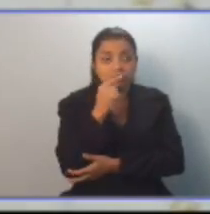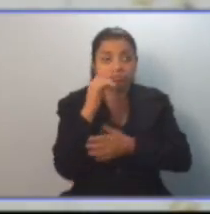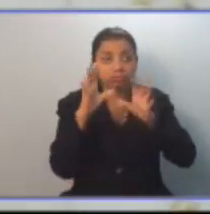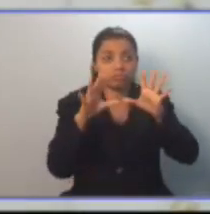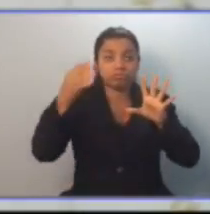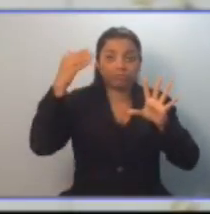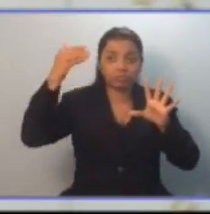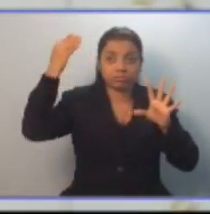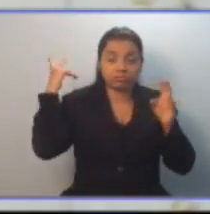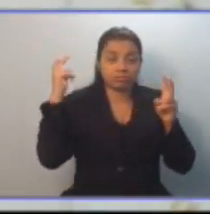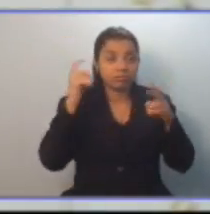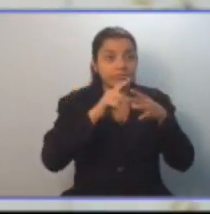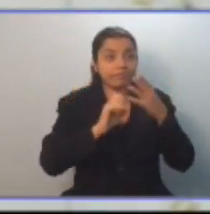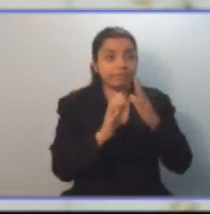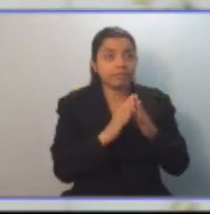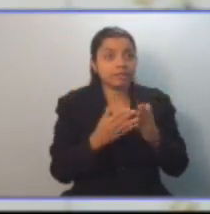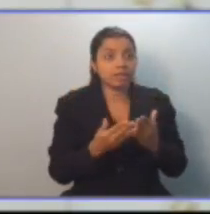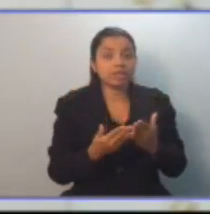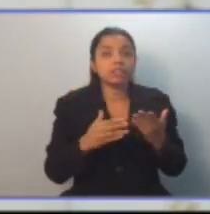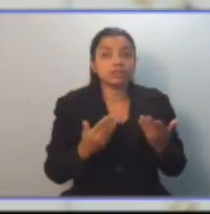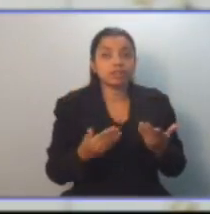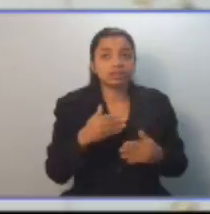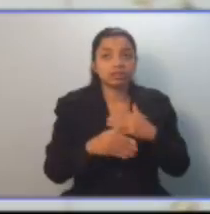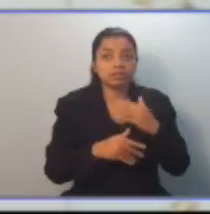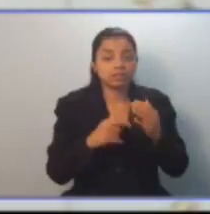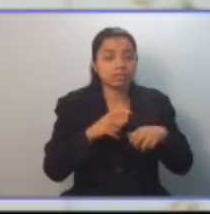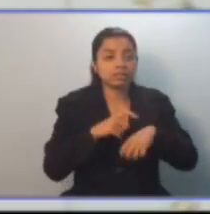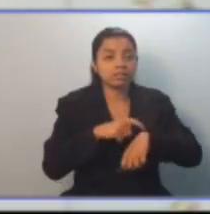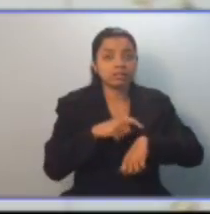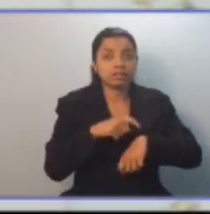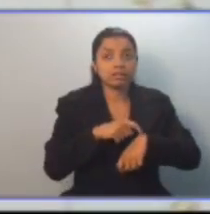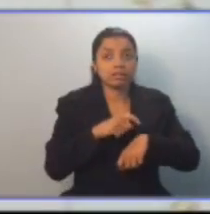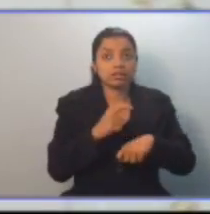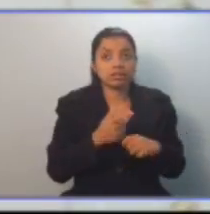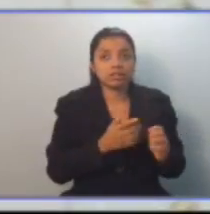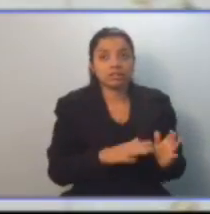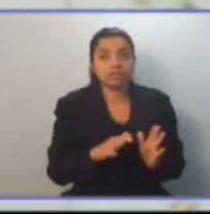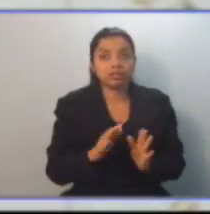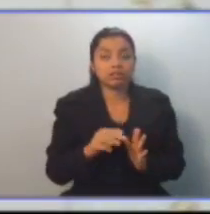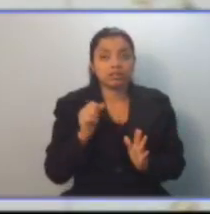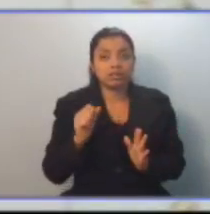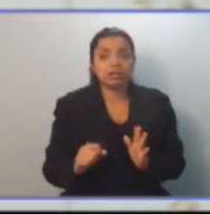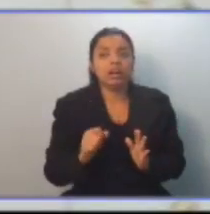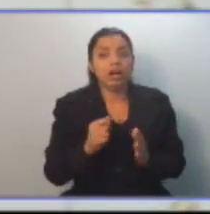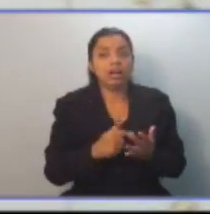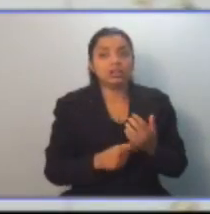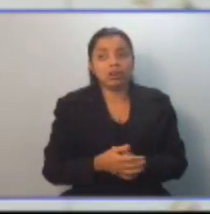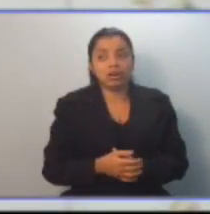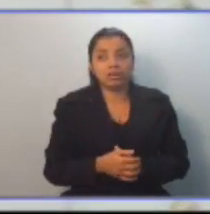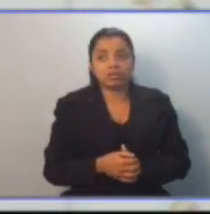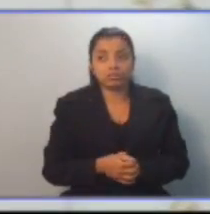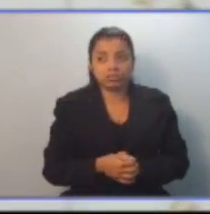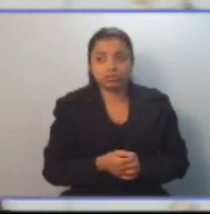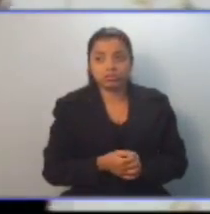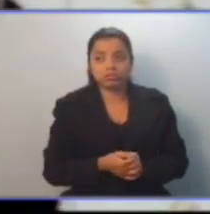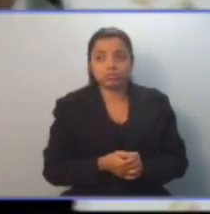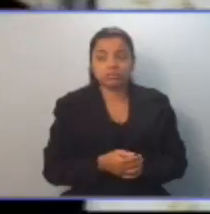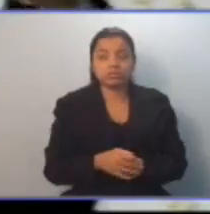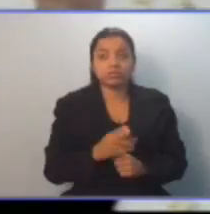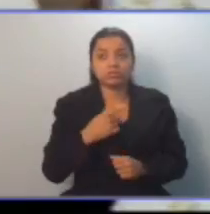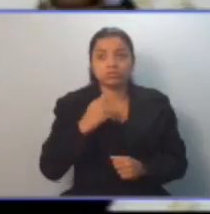trabajé en la Sala de lo Constitucional que quita un montón de tiempo al magistrado estar en las cosas administrativas. Y yo me pongo a